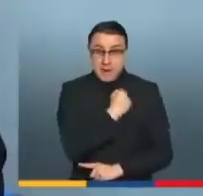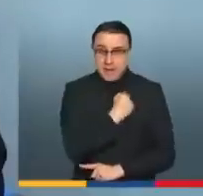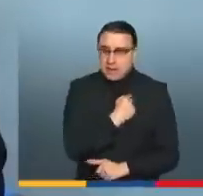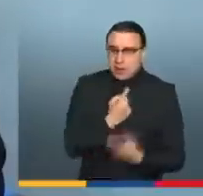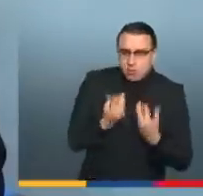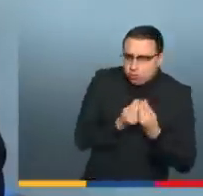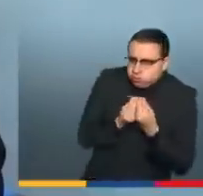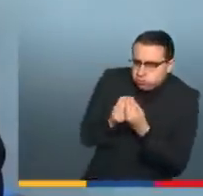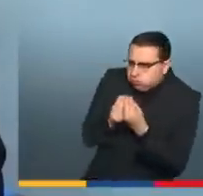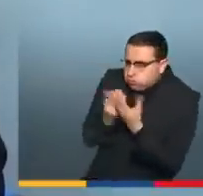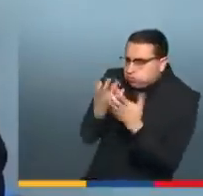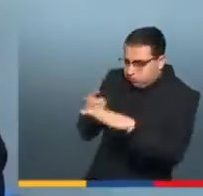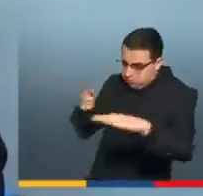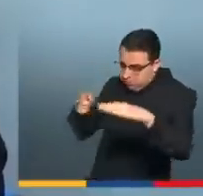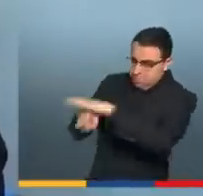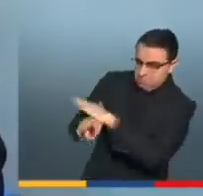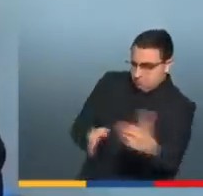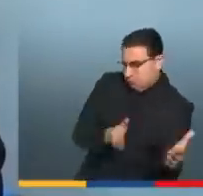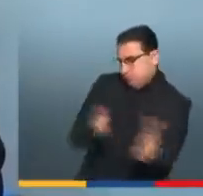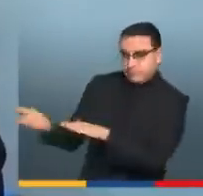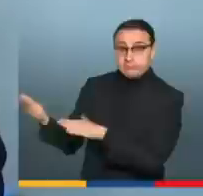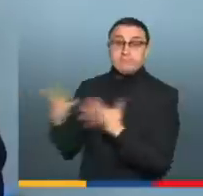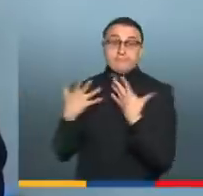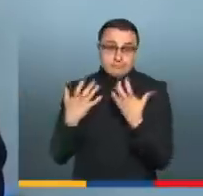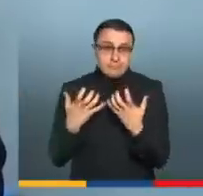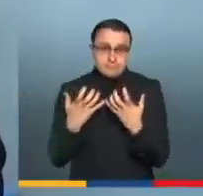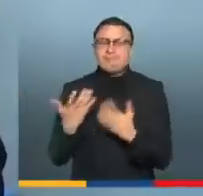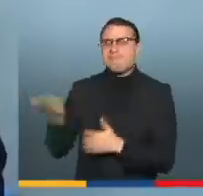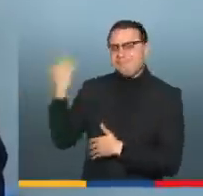El libertador de cinco naciones,